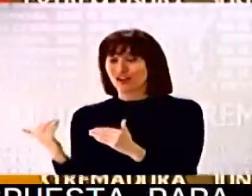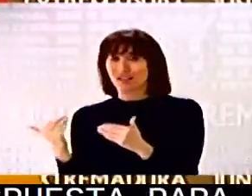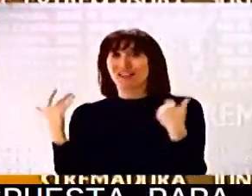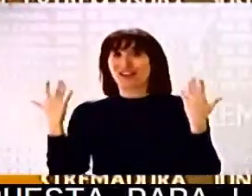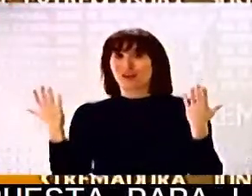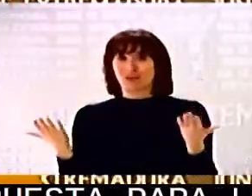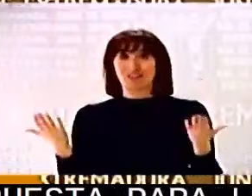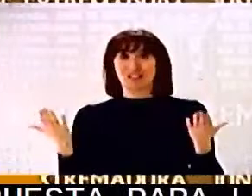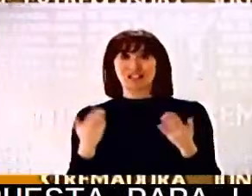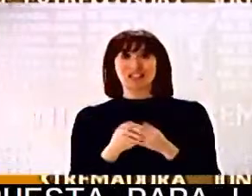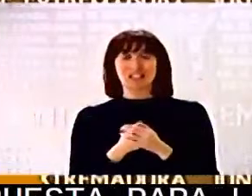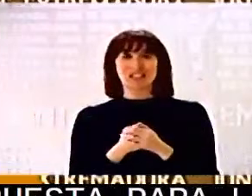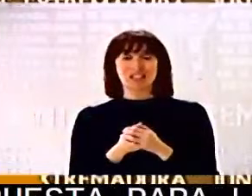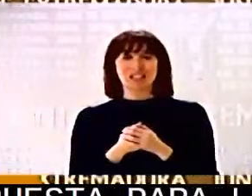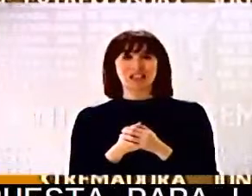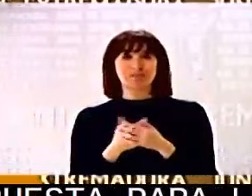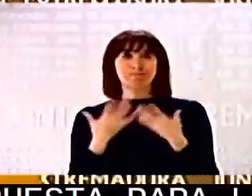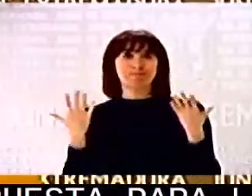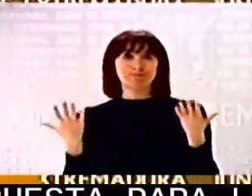Por tanto,